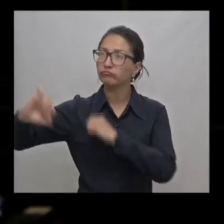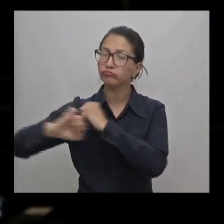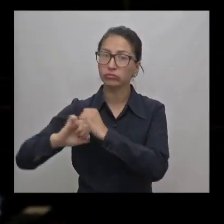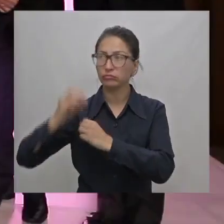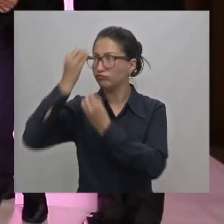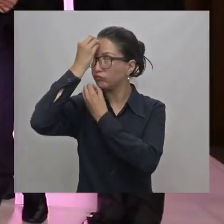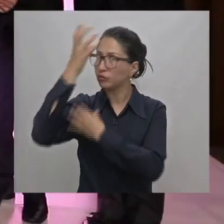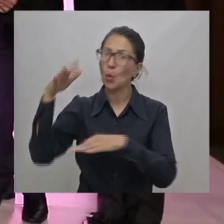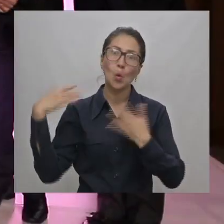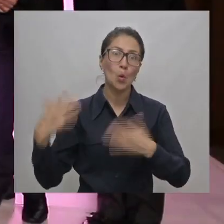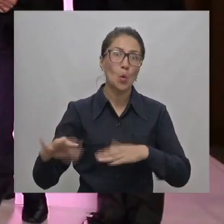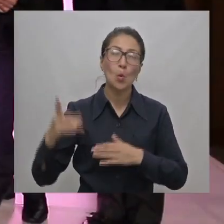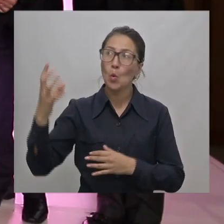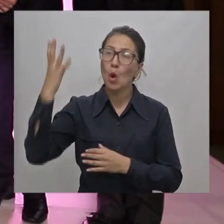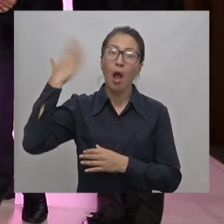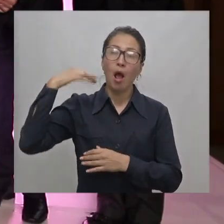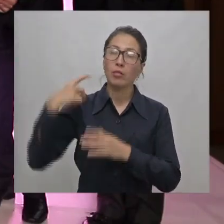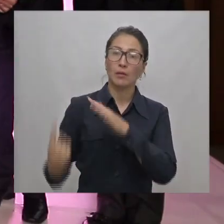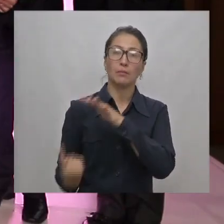de las finanzas del país.